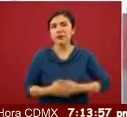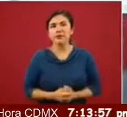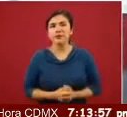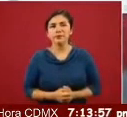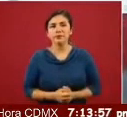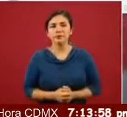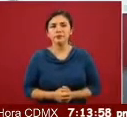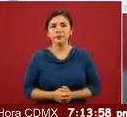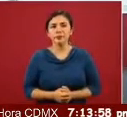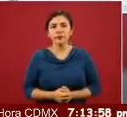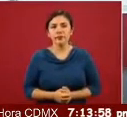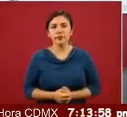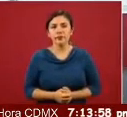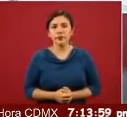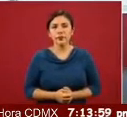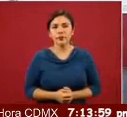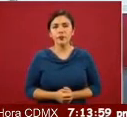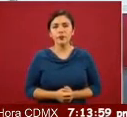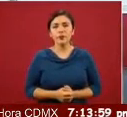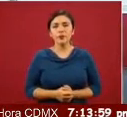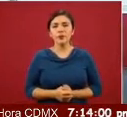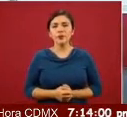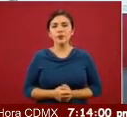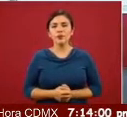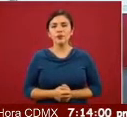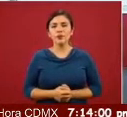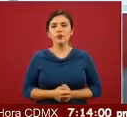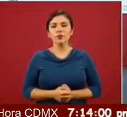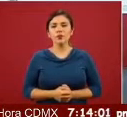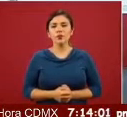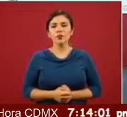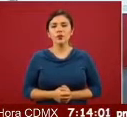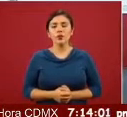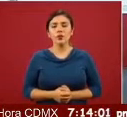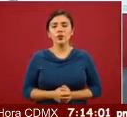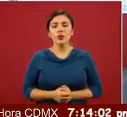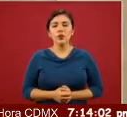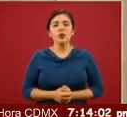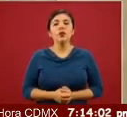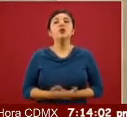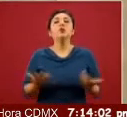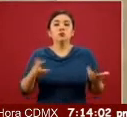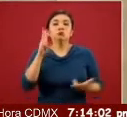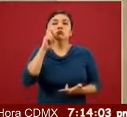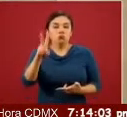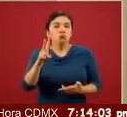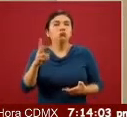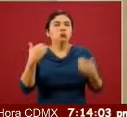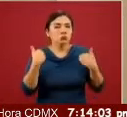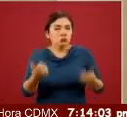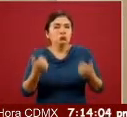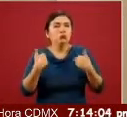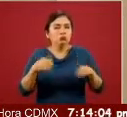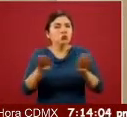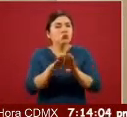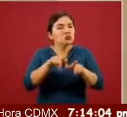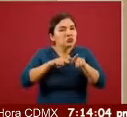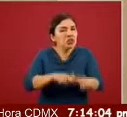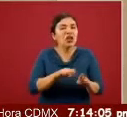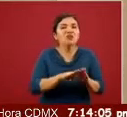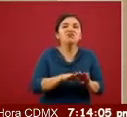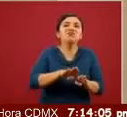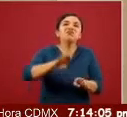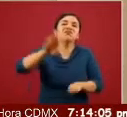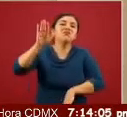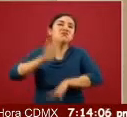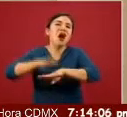la siguiente diapositiva. Es la carga acumulada de casos confirmados. Hemos más o menos mantenido un incremento